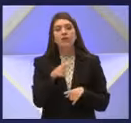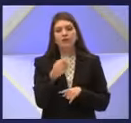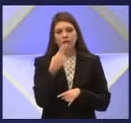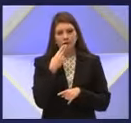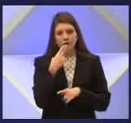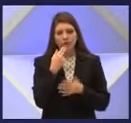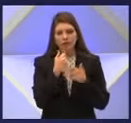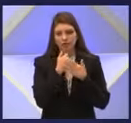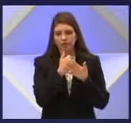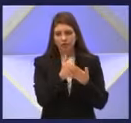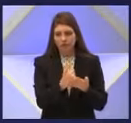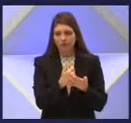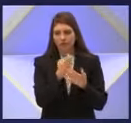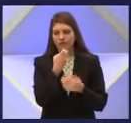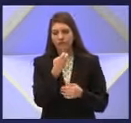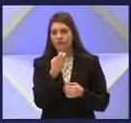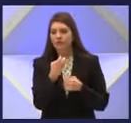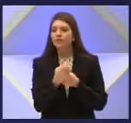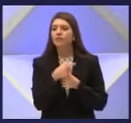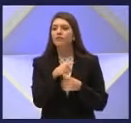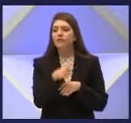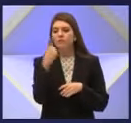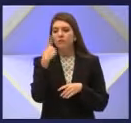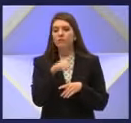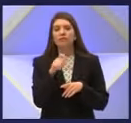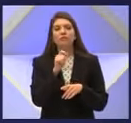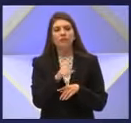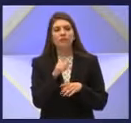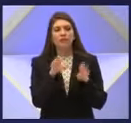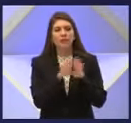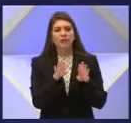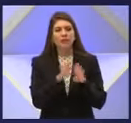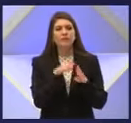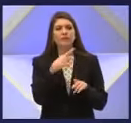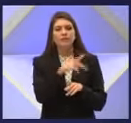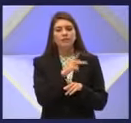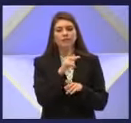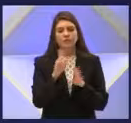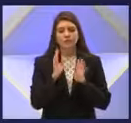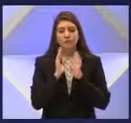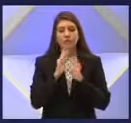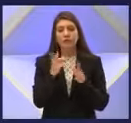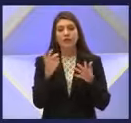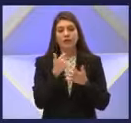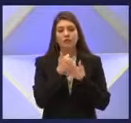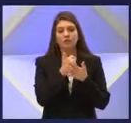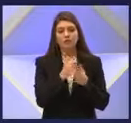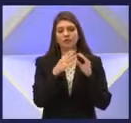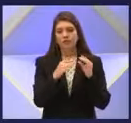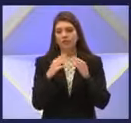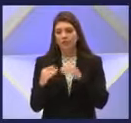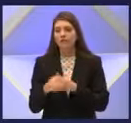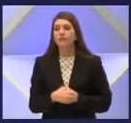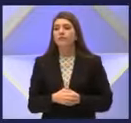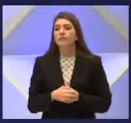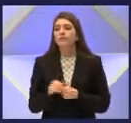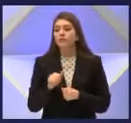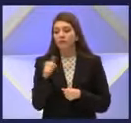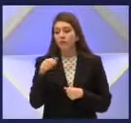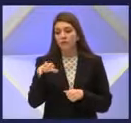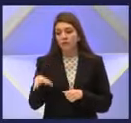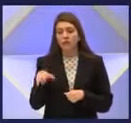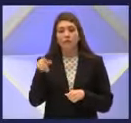aunque es el centro investigación y desarrollo de las fuerzas armadas de méxico el otro está en zacatecas este es más